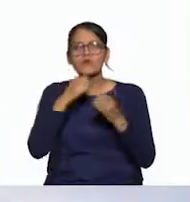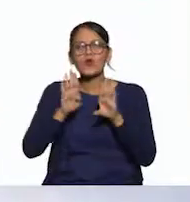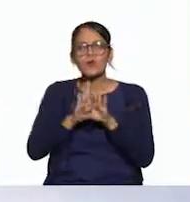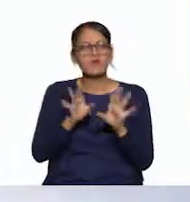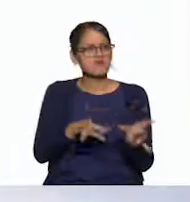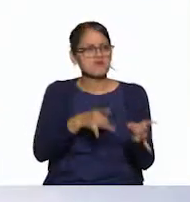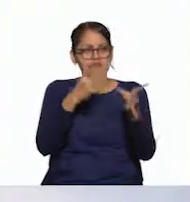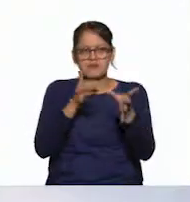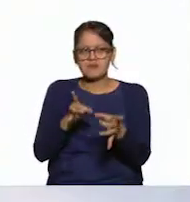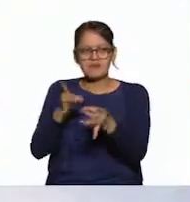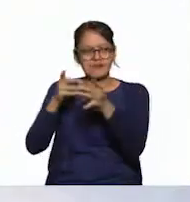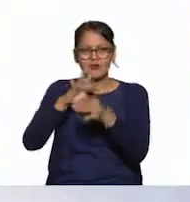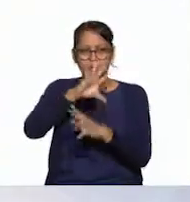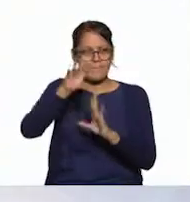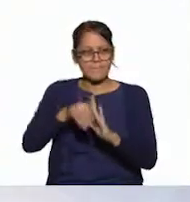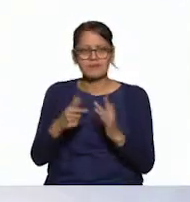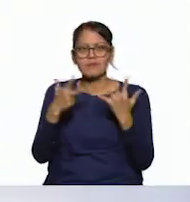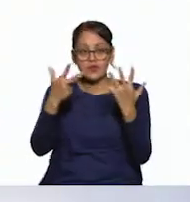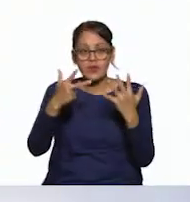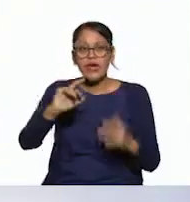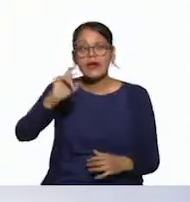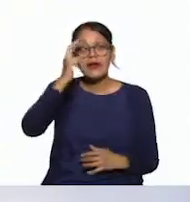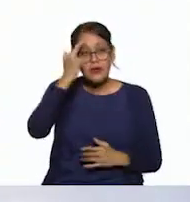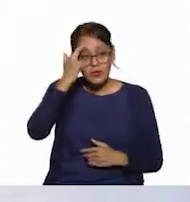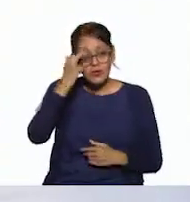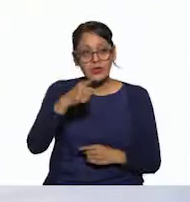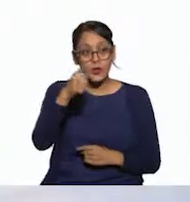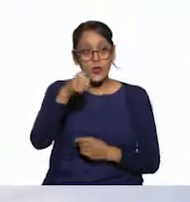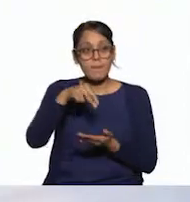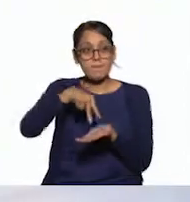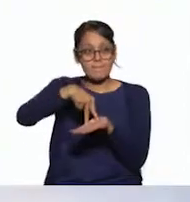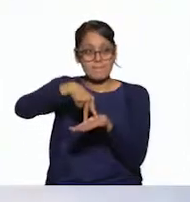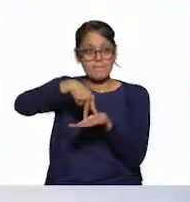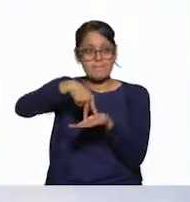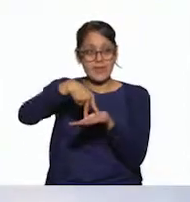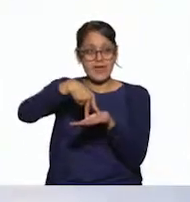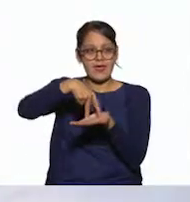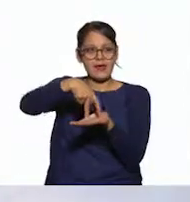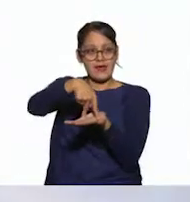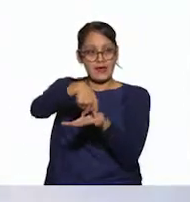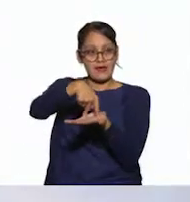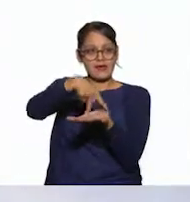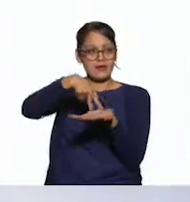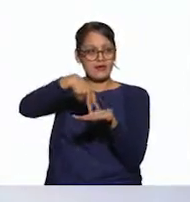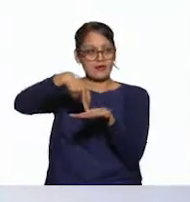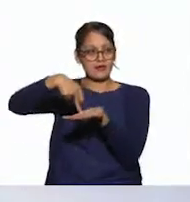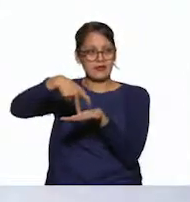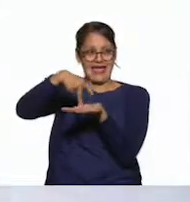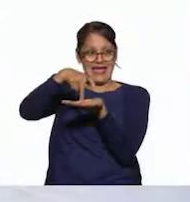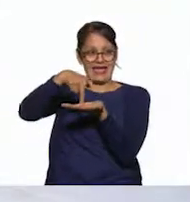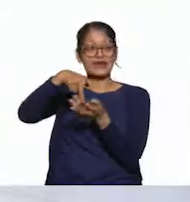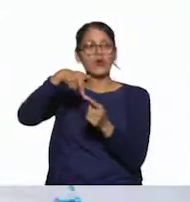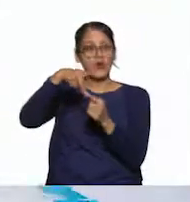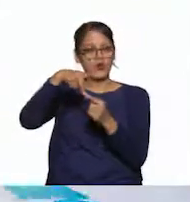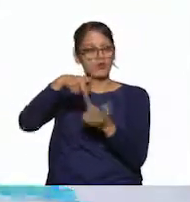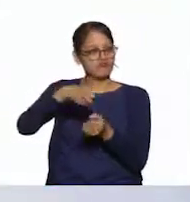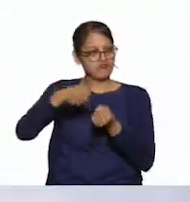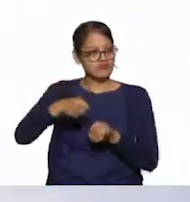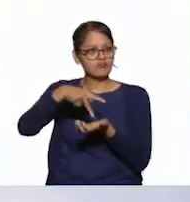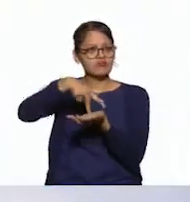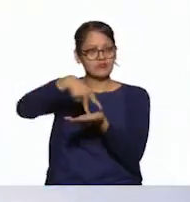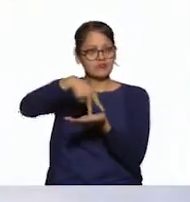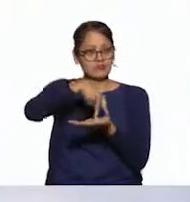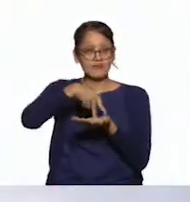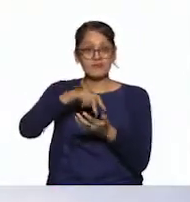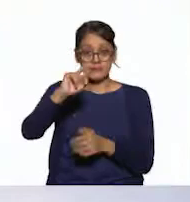las direcciones y acuérdense siempre tener un pie como apoyo. Referencia.